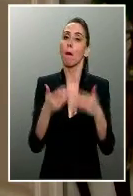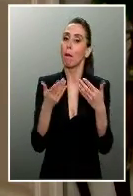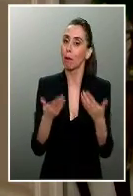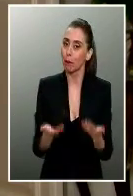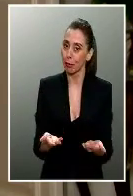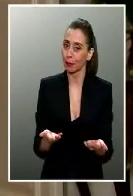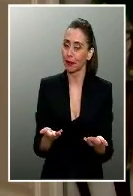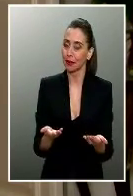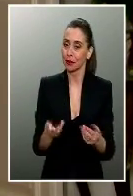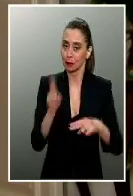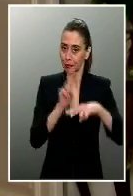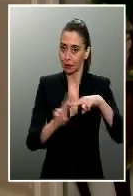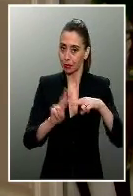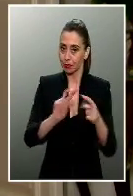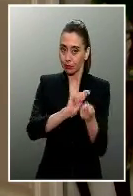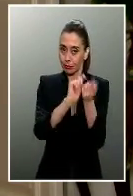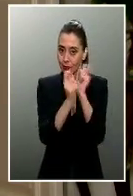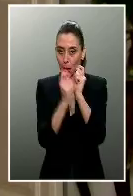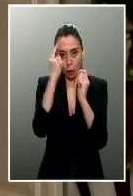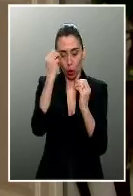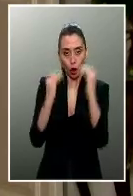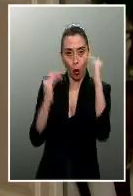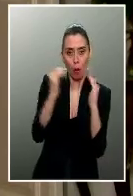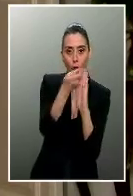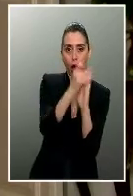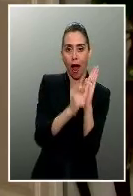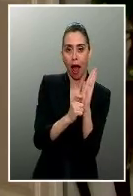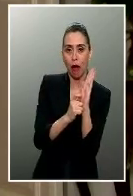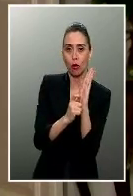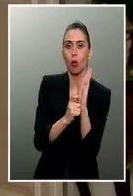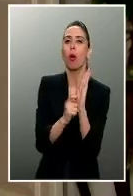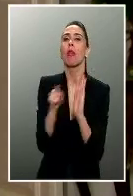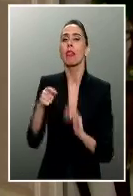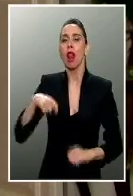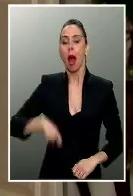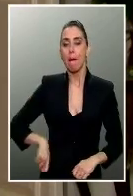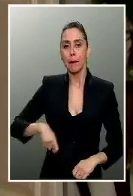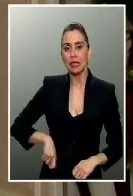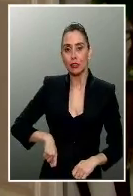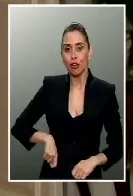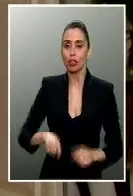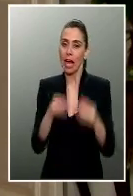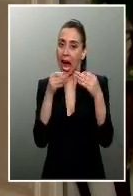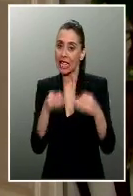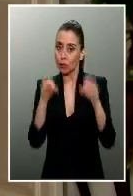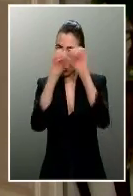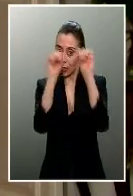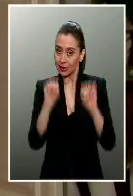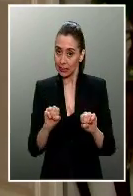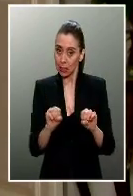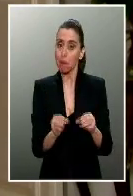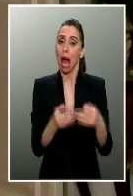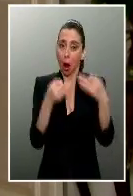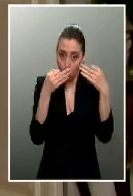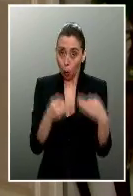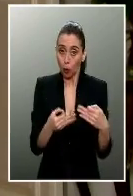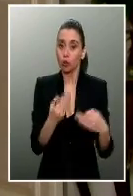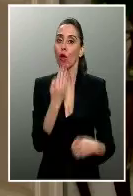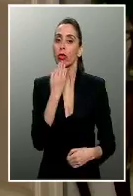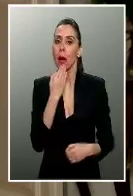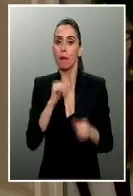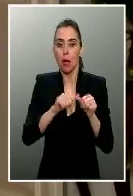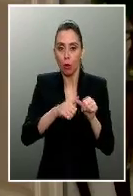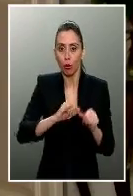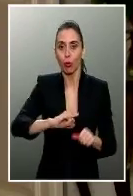eso deberemos realizar cambios de parámetros que se usan para estimar las pensiones de asegurar que el sistema no solo sea justo sino